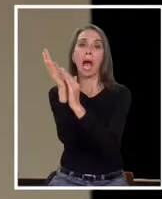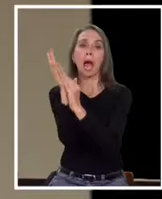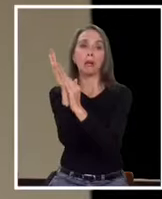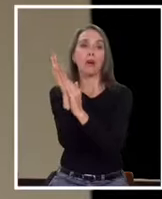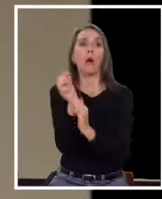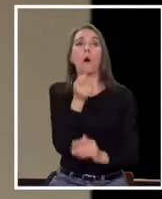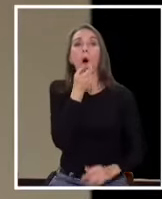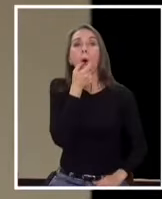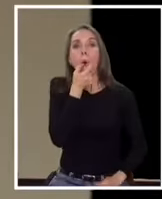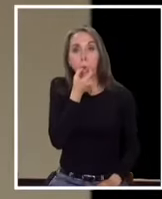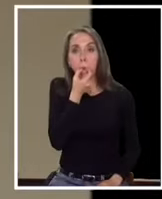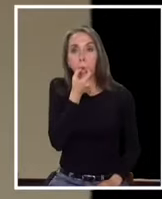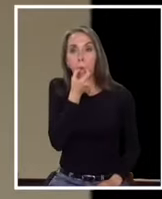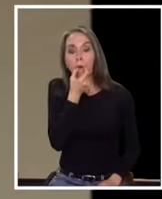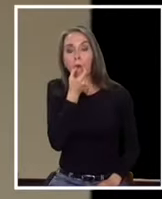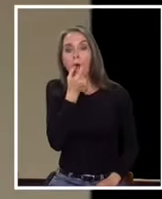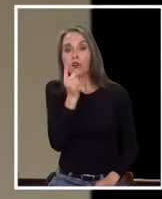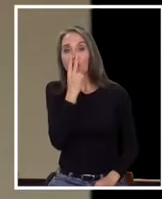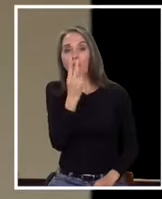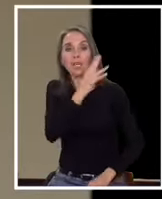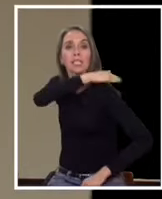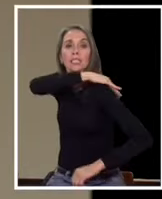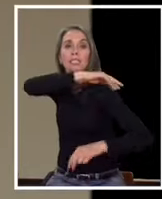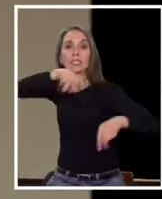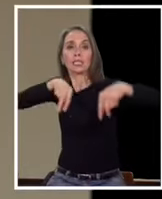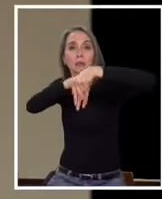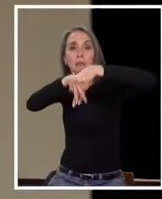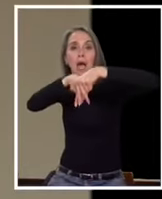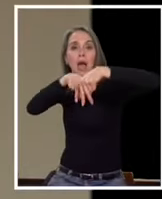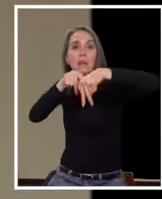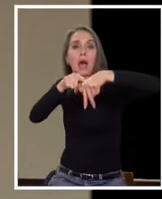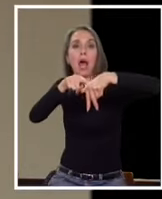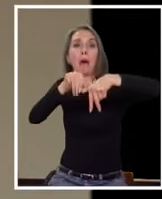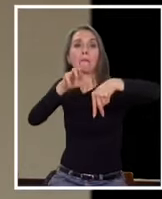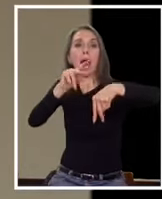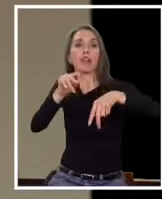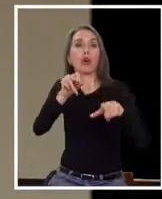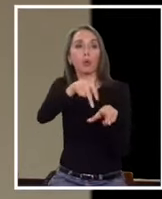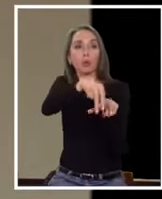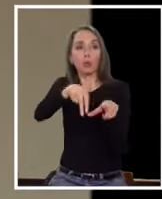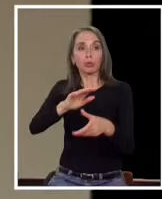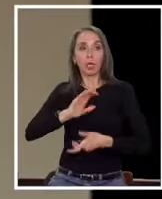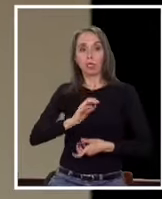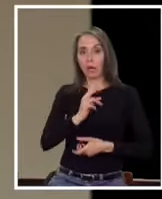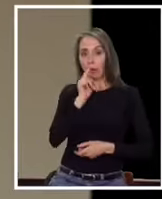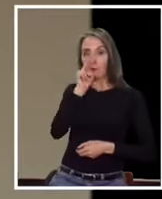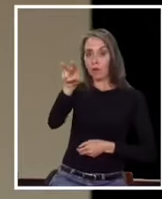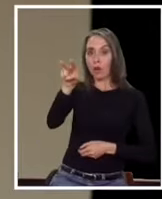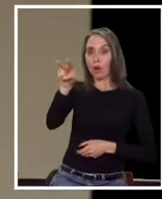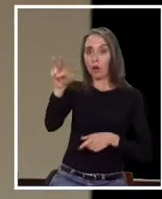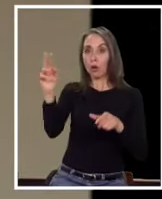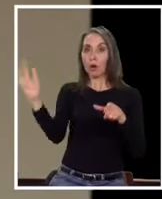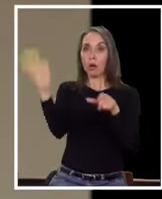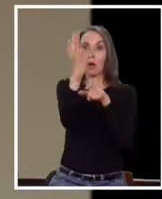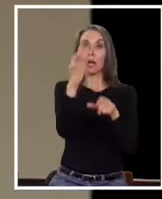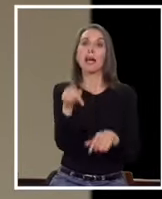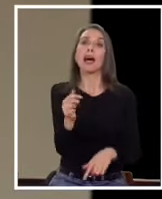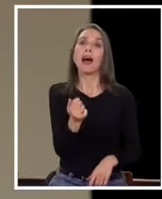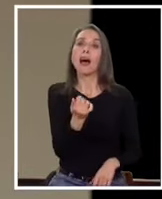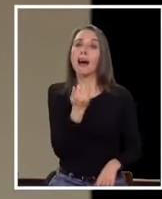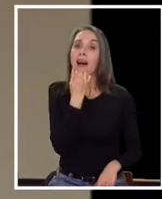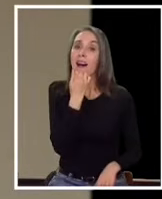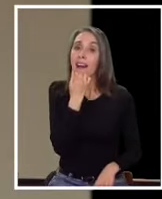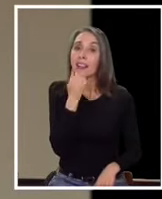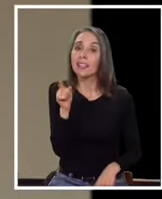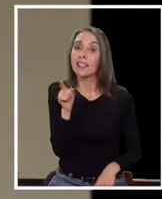árbitro puede haber sido tapado porque quedó de espalda con Maradona, pero el lineman está justo mirando de frente donde mete la mano. O sea, son errores que, para